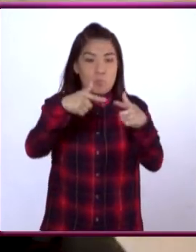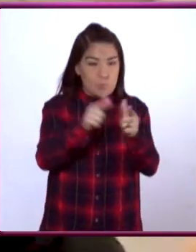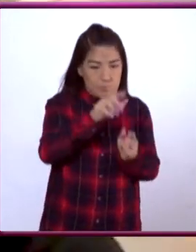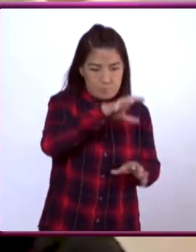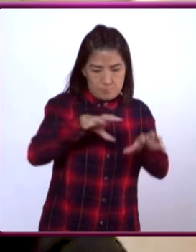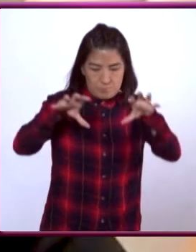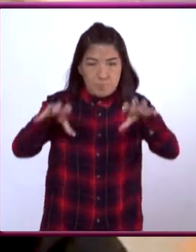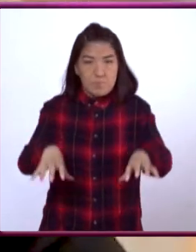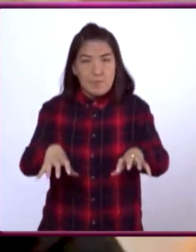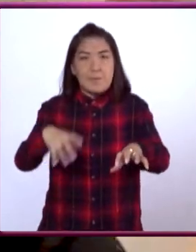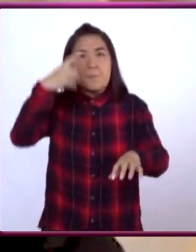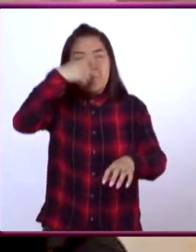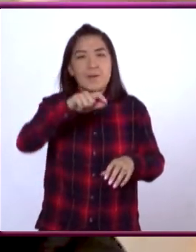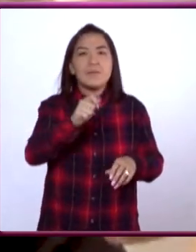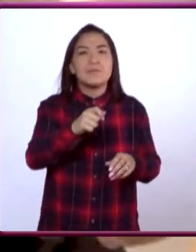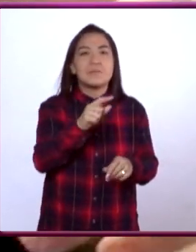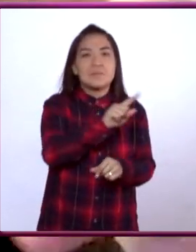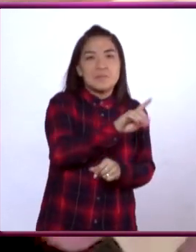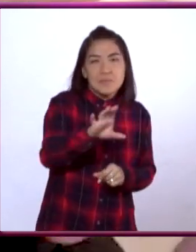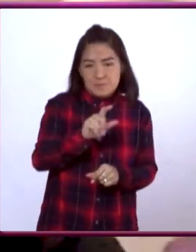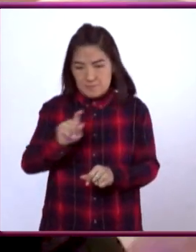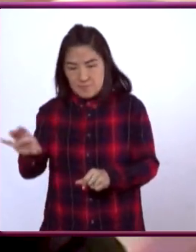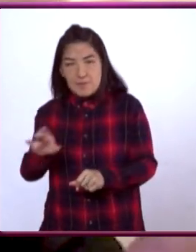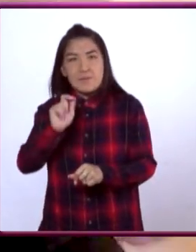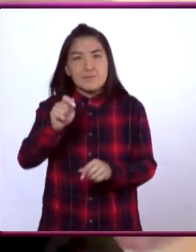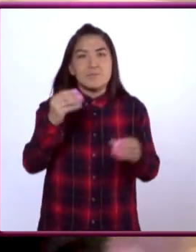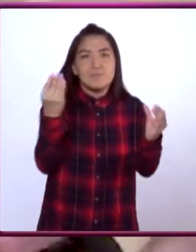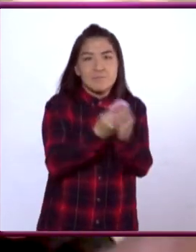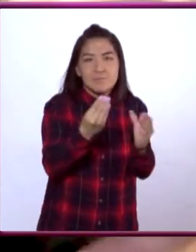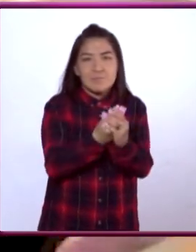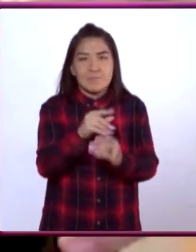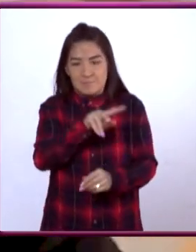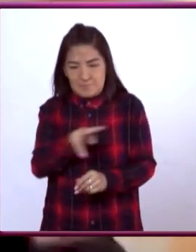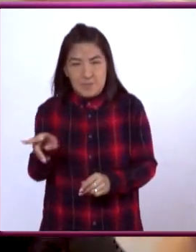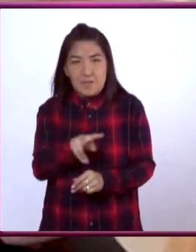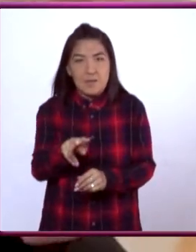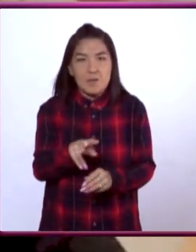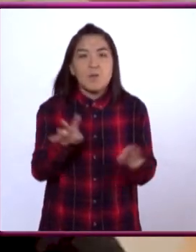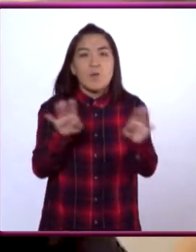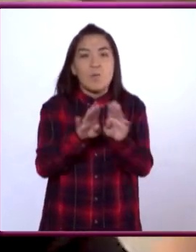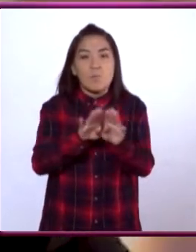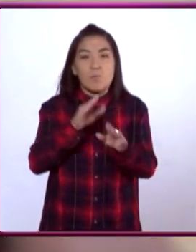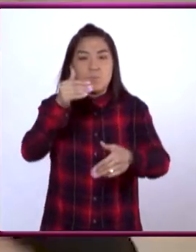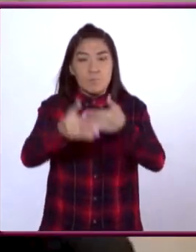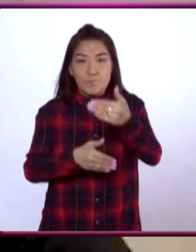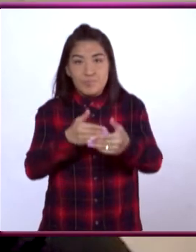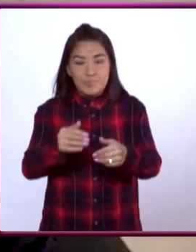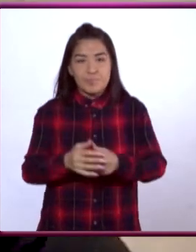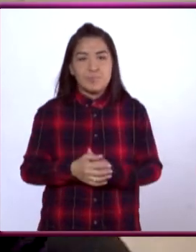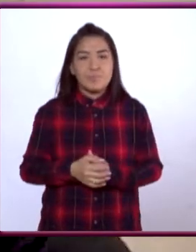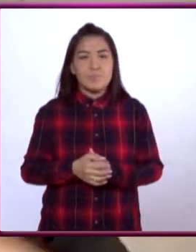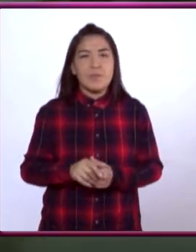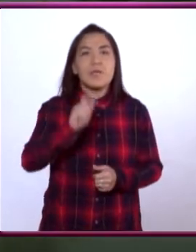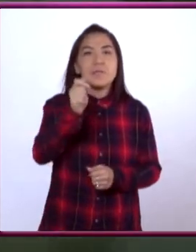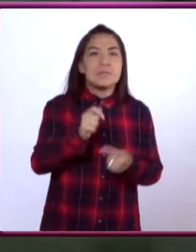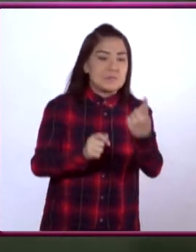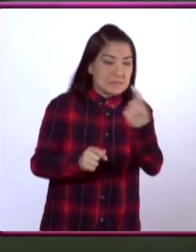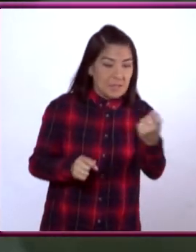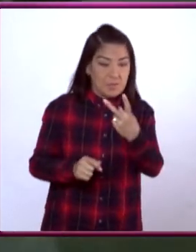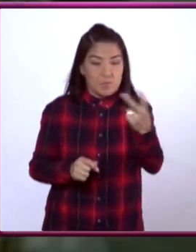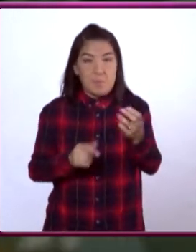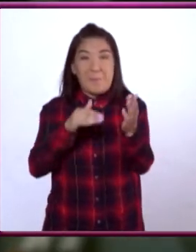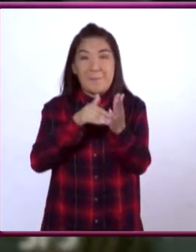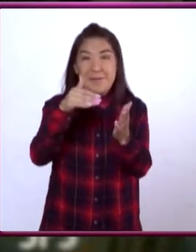grupos de protones. Entonces, cada uno de estos bonches, estamos hablando de 100 billones de partículas en cada bonche. Al colisionarlos,